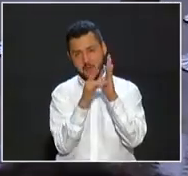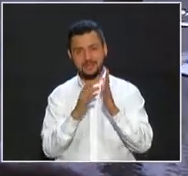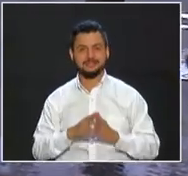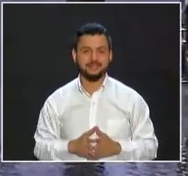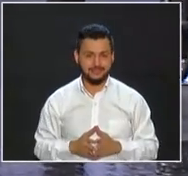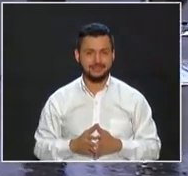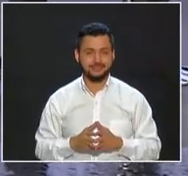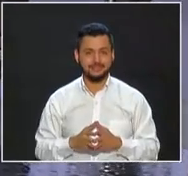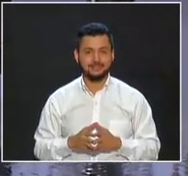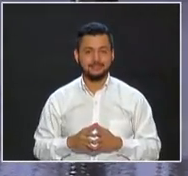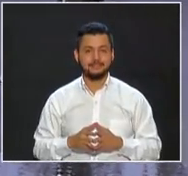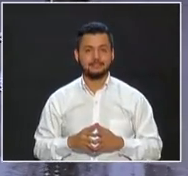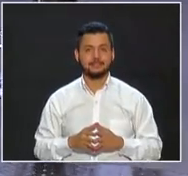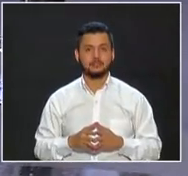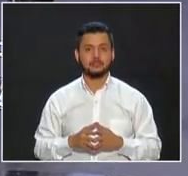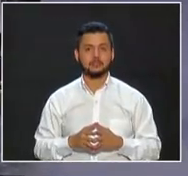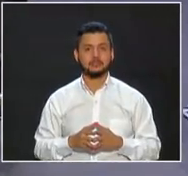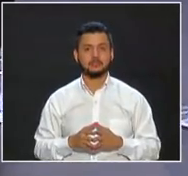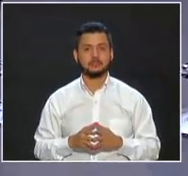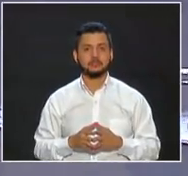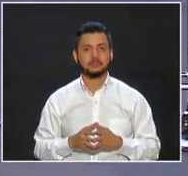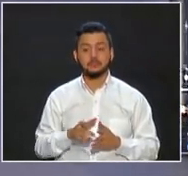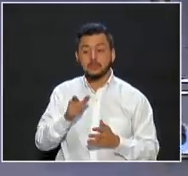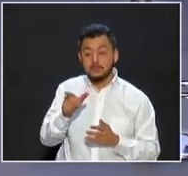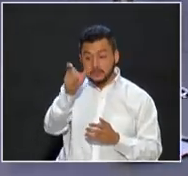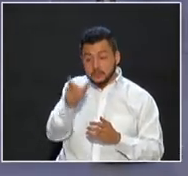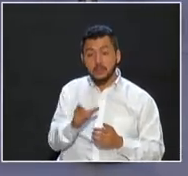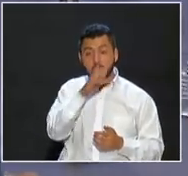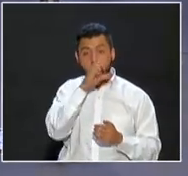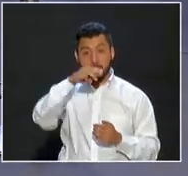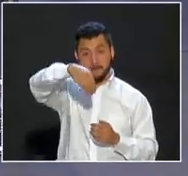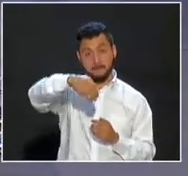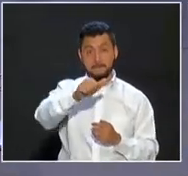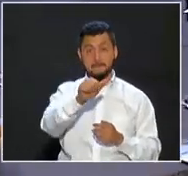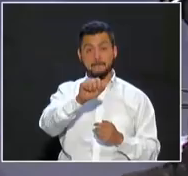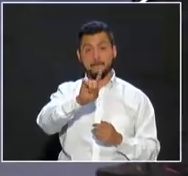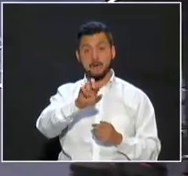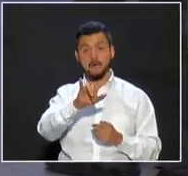candidato mauricio tobón es un momento para tomar la balota bueno